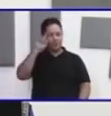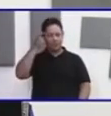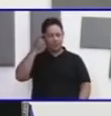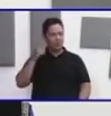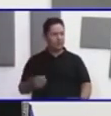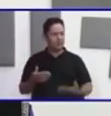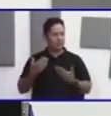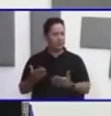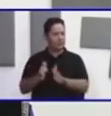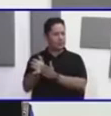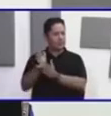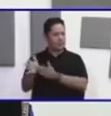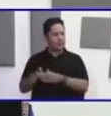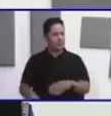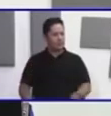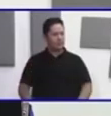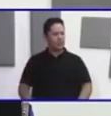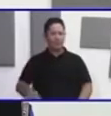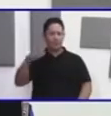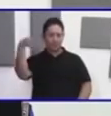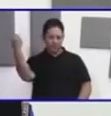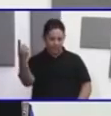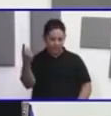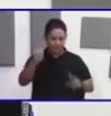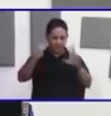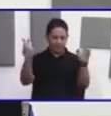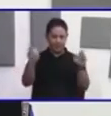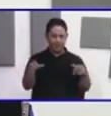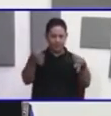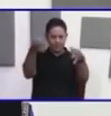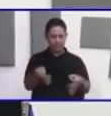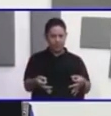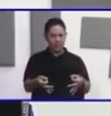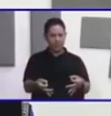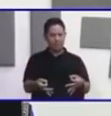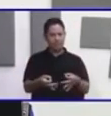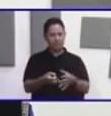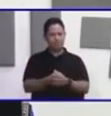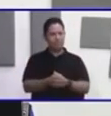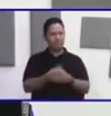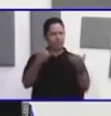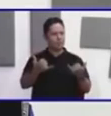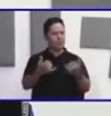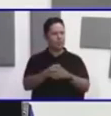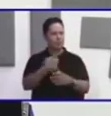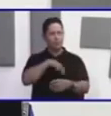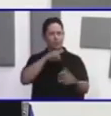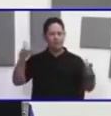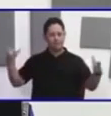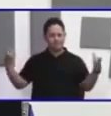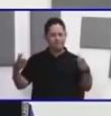que en el ámbito general, en temas de seguridad, en este momento tenemos una reducción en